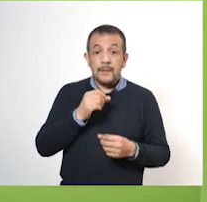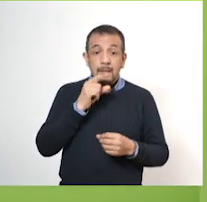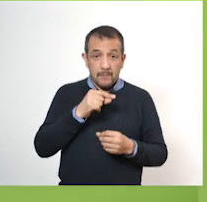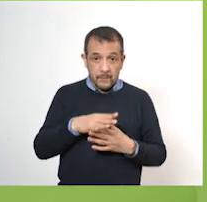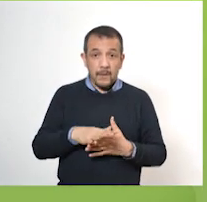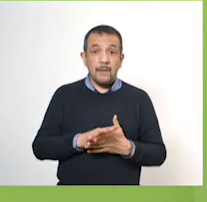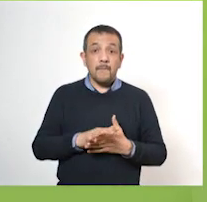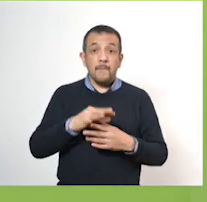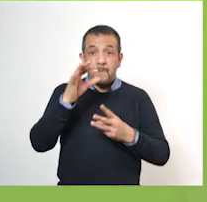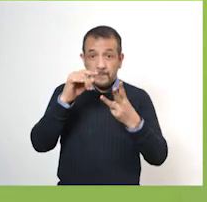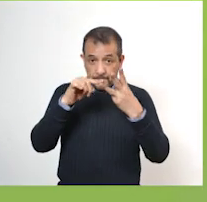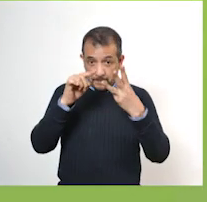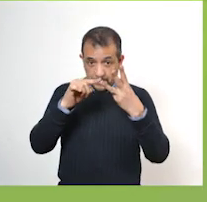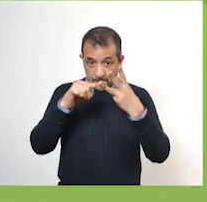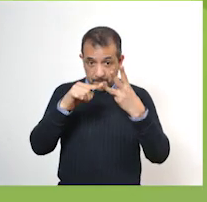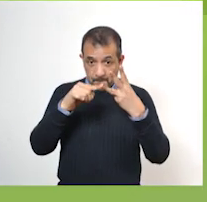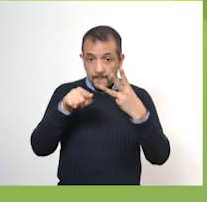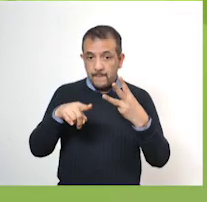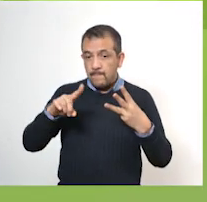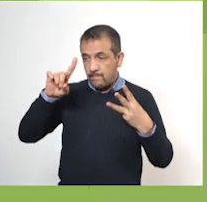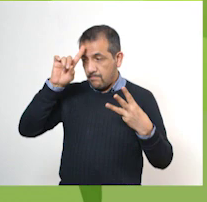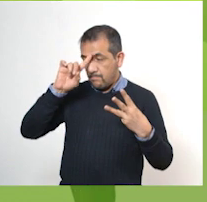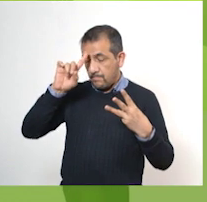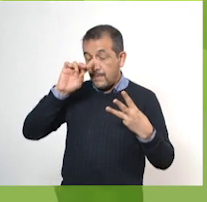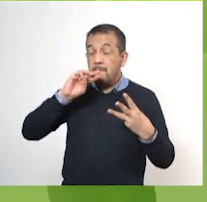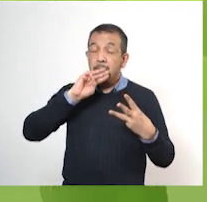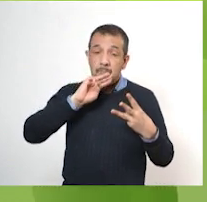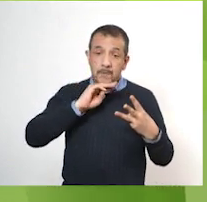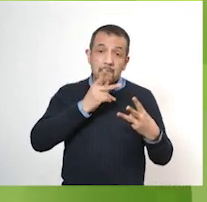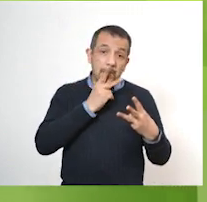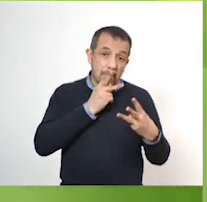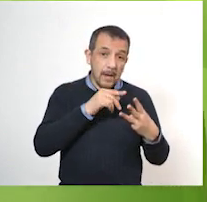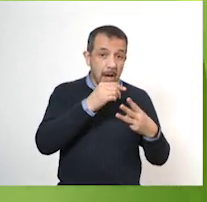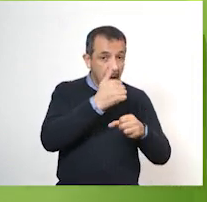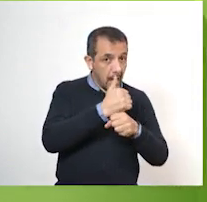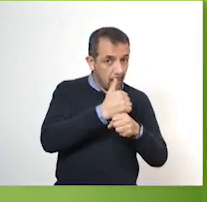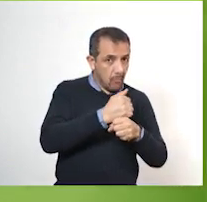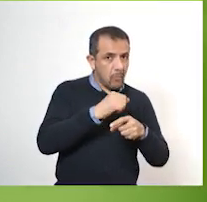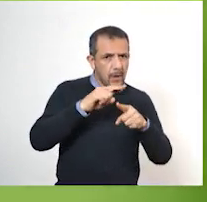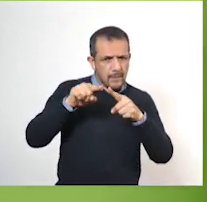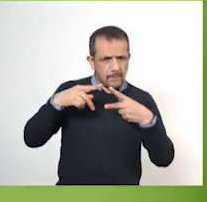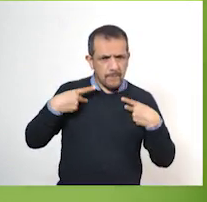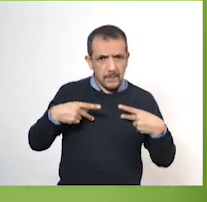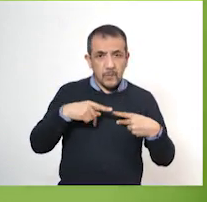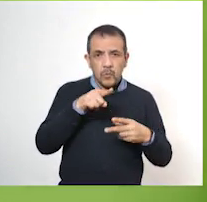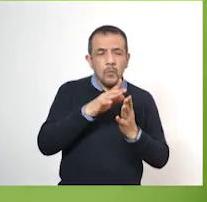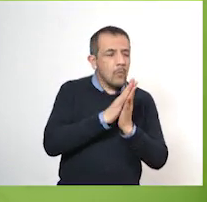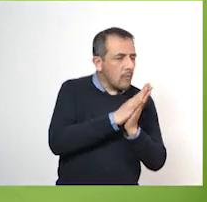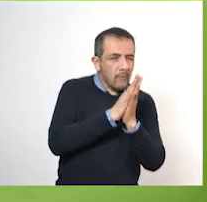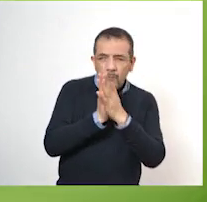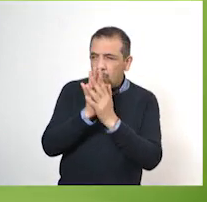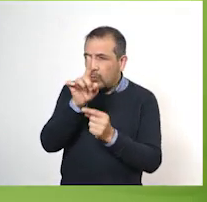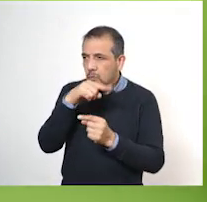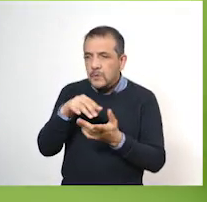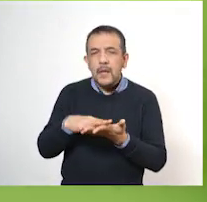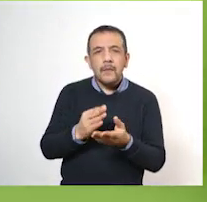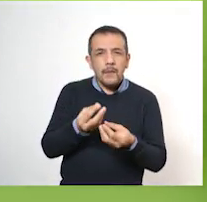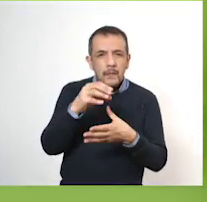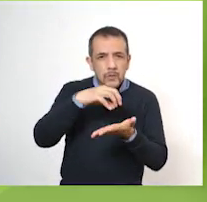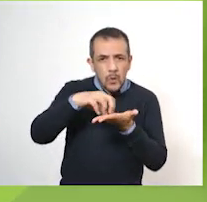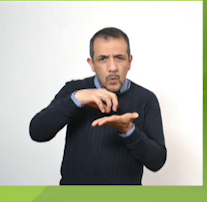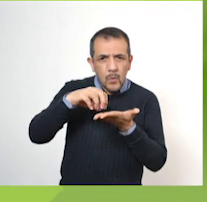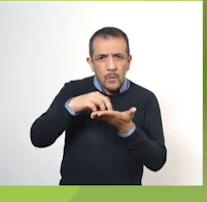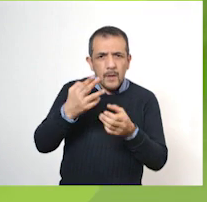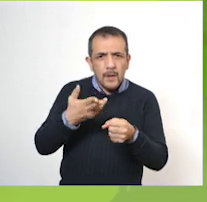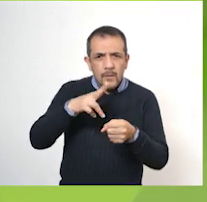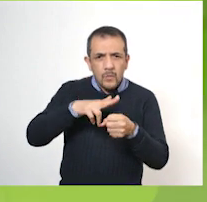Como una promoción, su tercera acción, aconseja a tu mamá, papá, abuela, pídeles que compren productos más